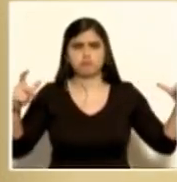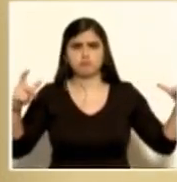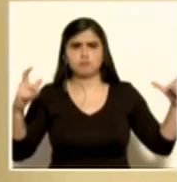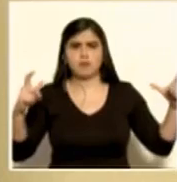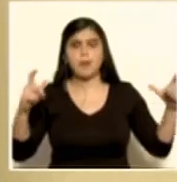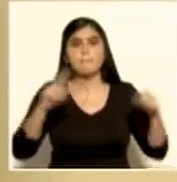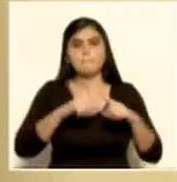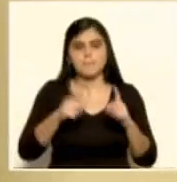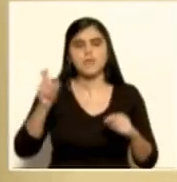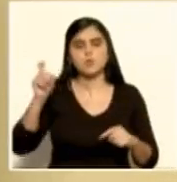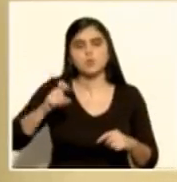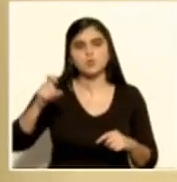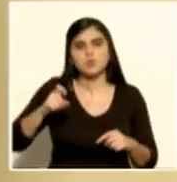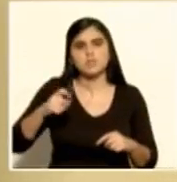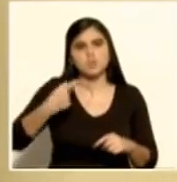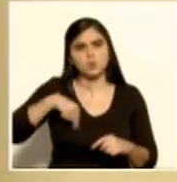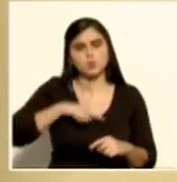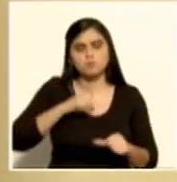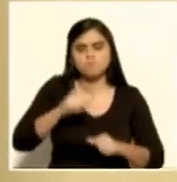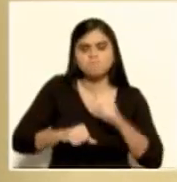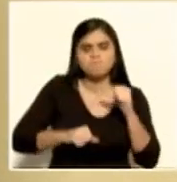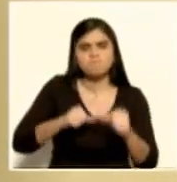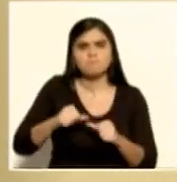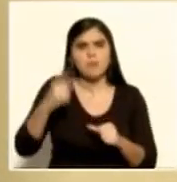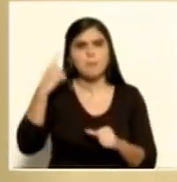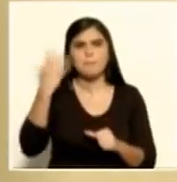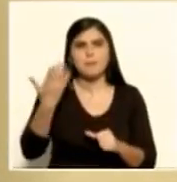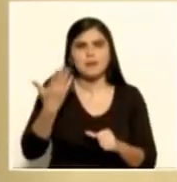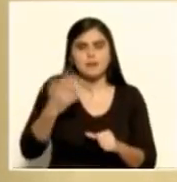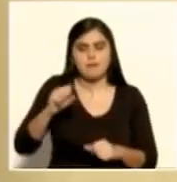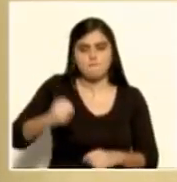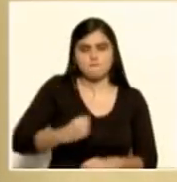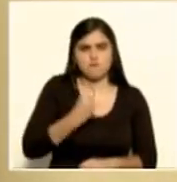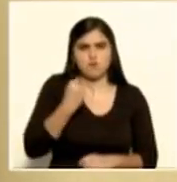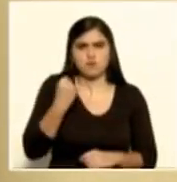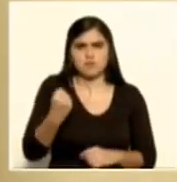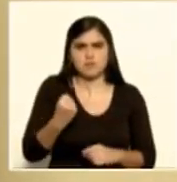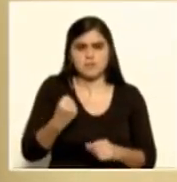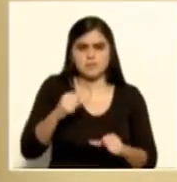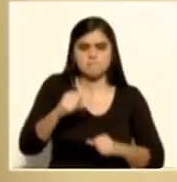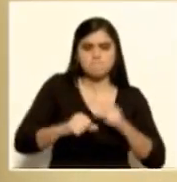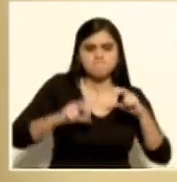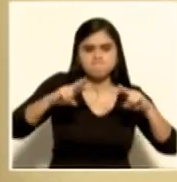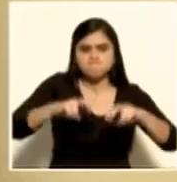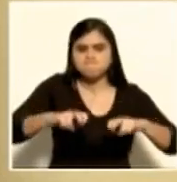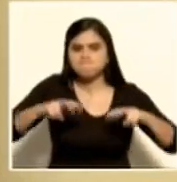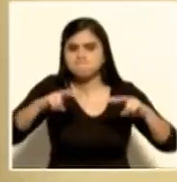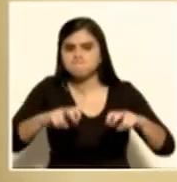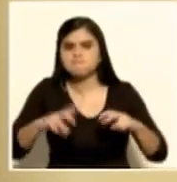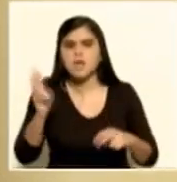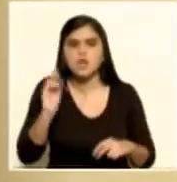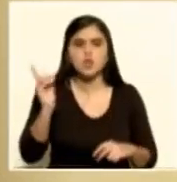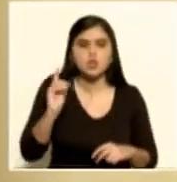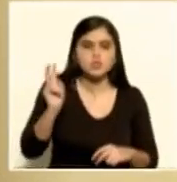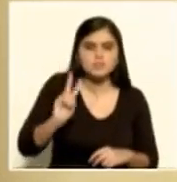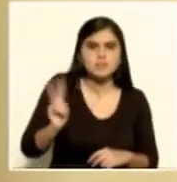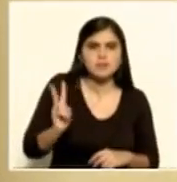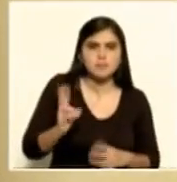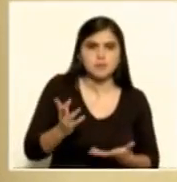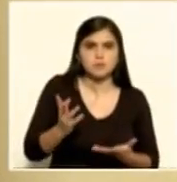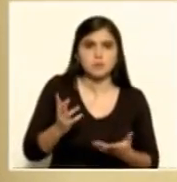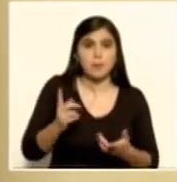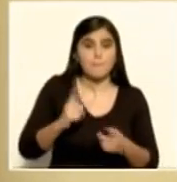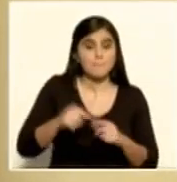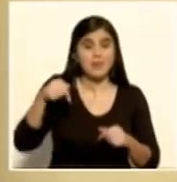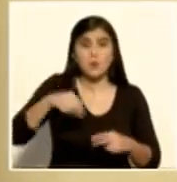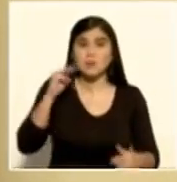elevadas, pero sí estamos haciendo un esfuerzo importante para fortalecer la capacidad de rastreo. Pero si no hacemos este esfuerzo, esta misión es en